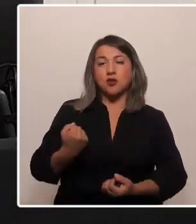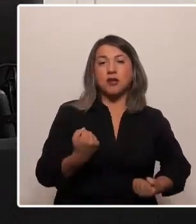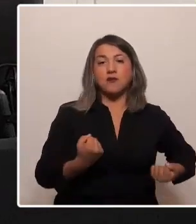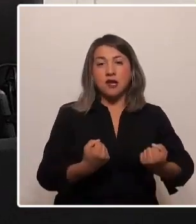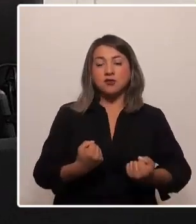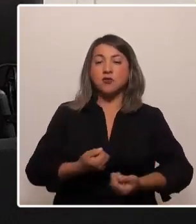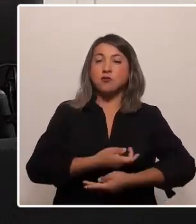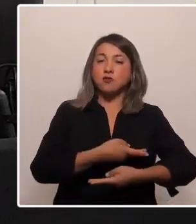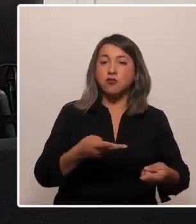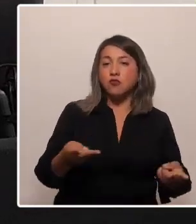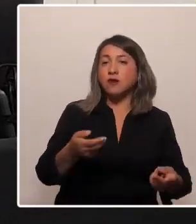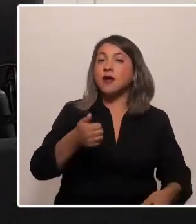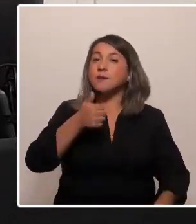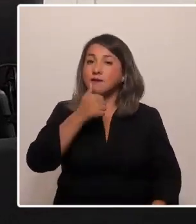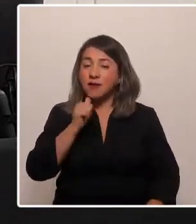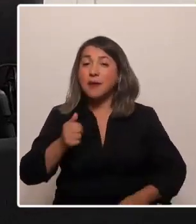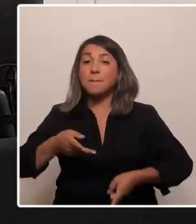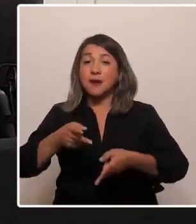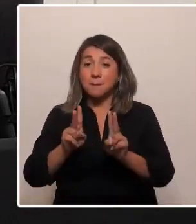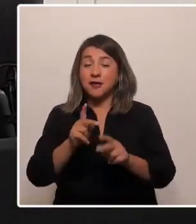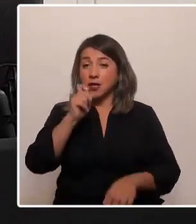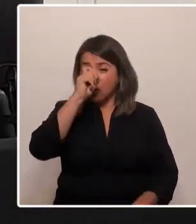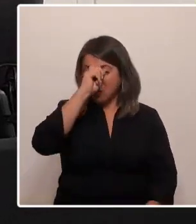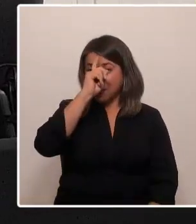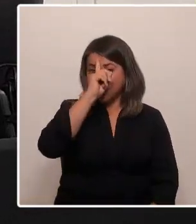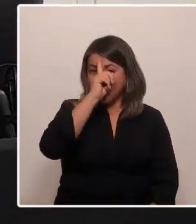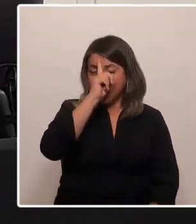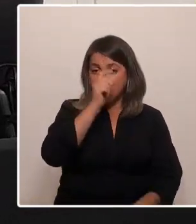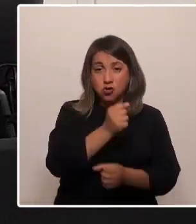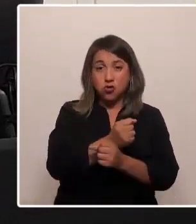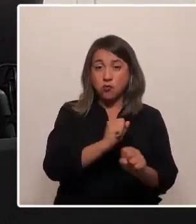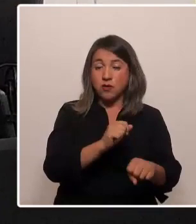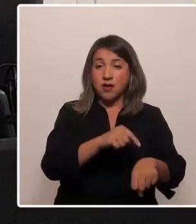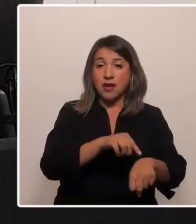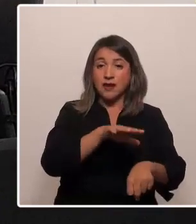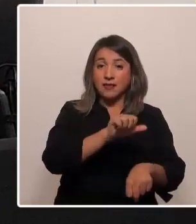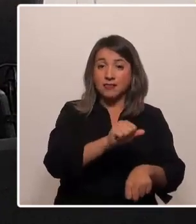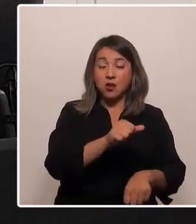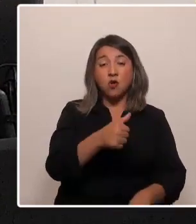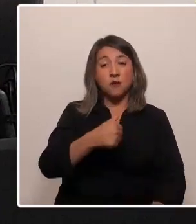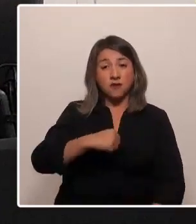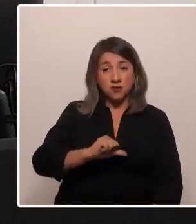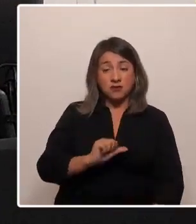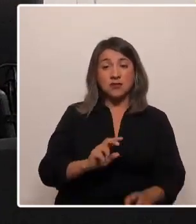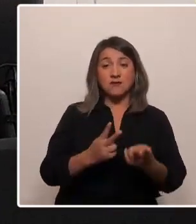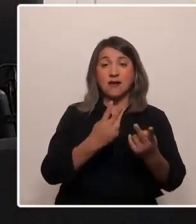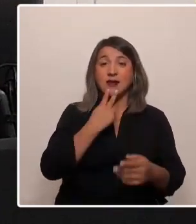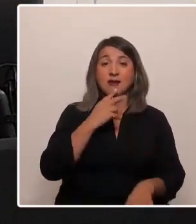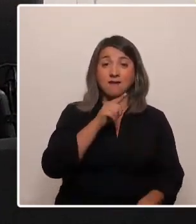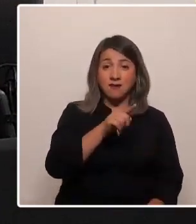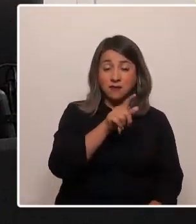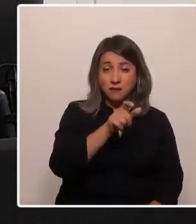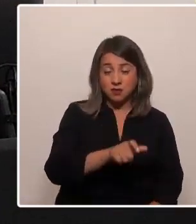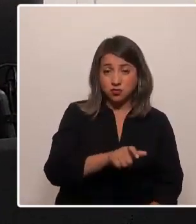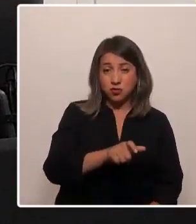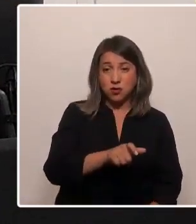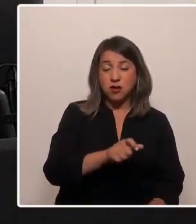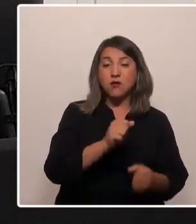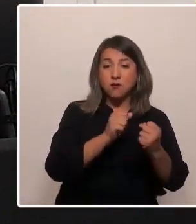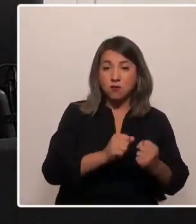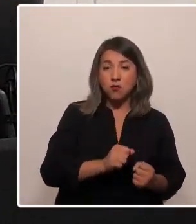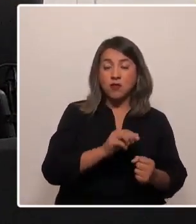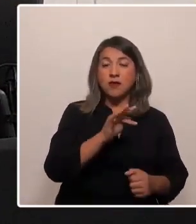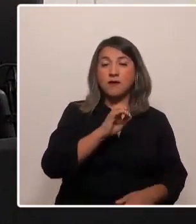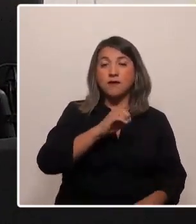y privada permite que si un hospital no es capaz de agendar un pabellón para salvarle la vida a ese paciente, es